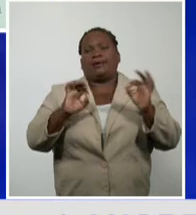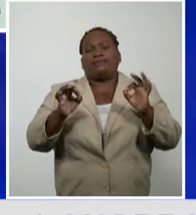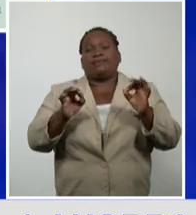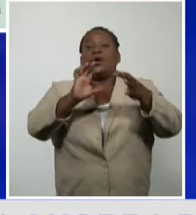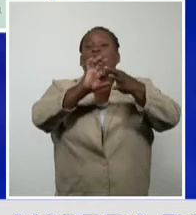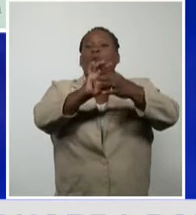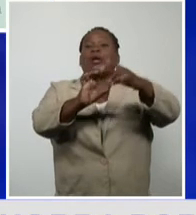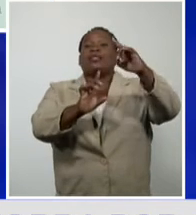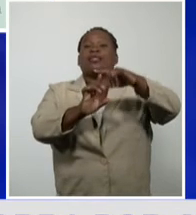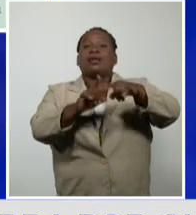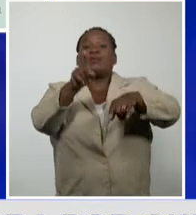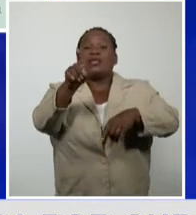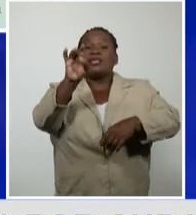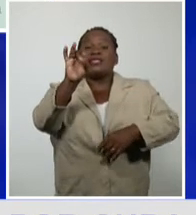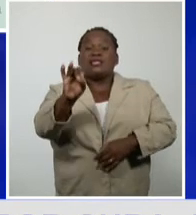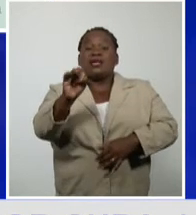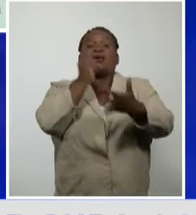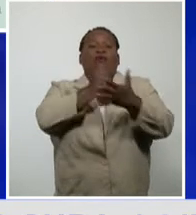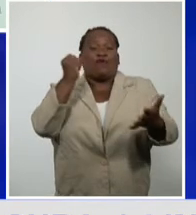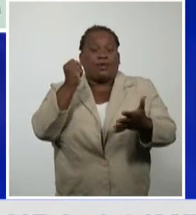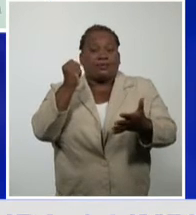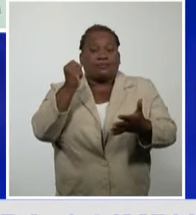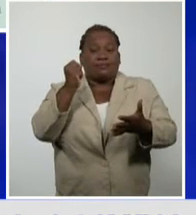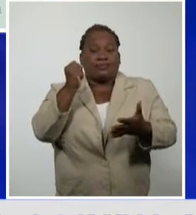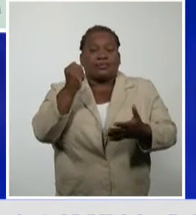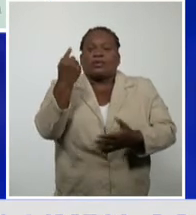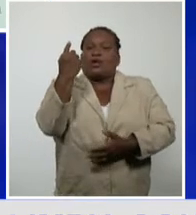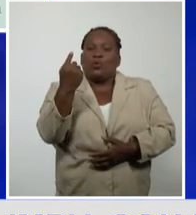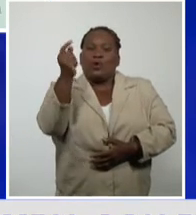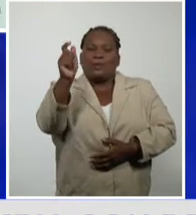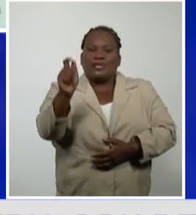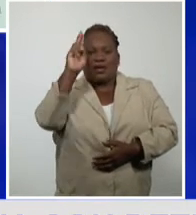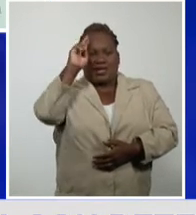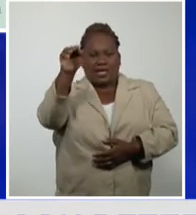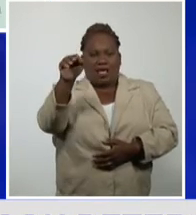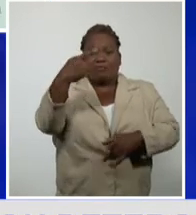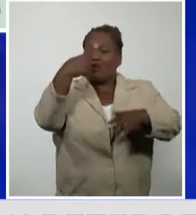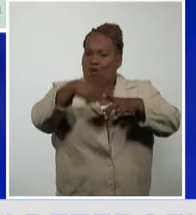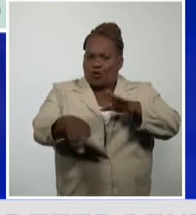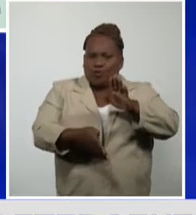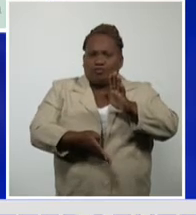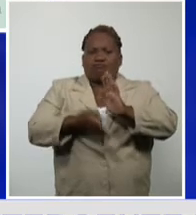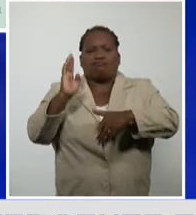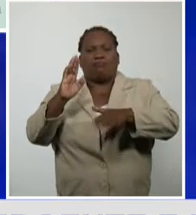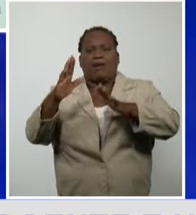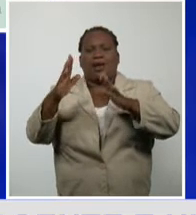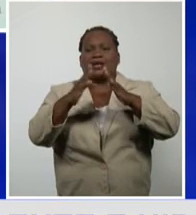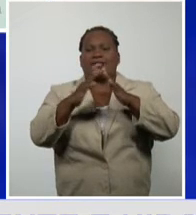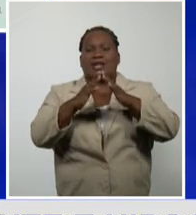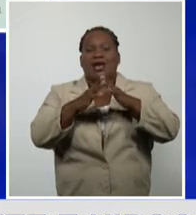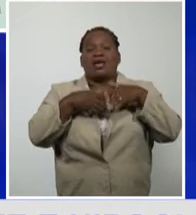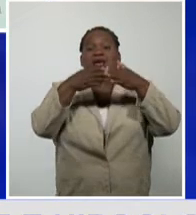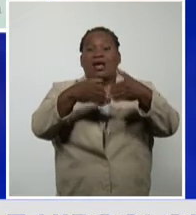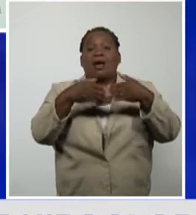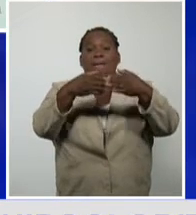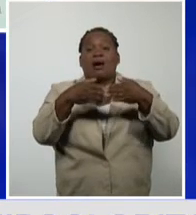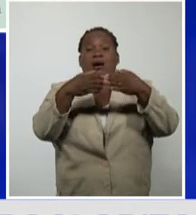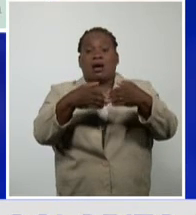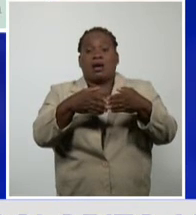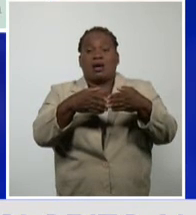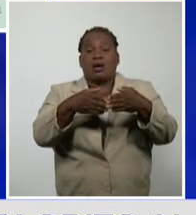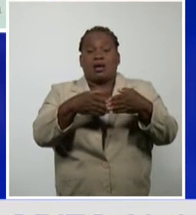Guantánamo, de los 17 confirmados, queda una persona ingresada. Y la provincia de Granma, que